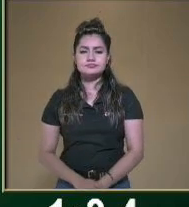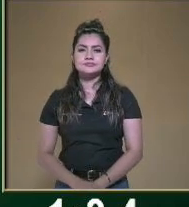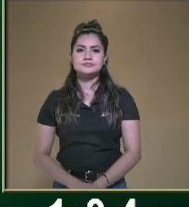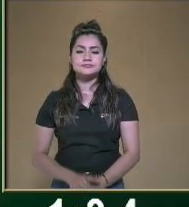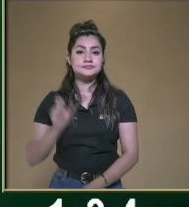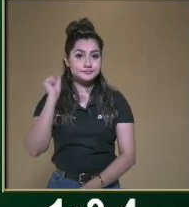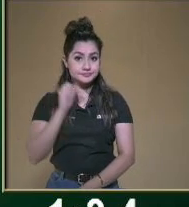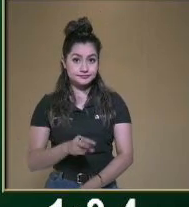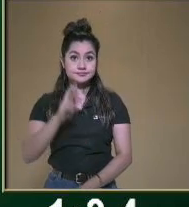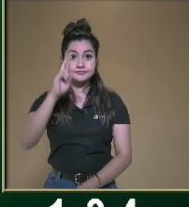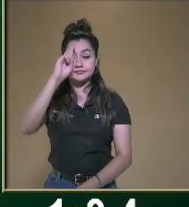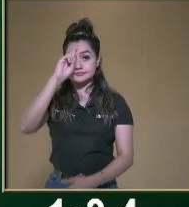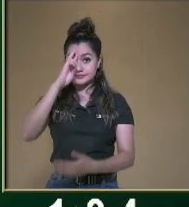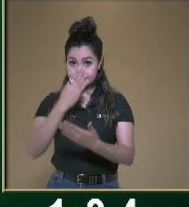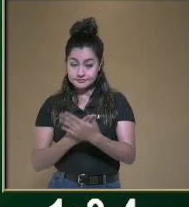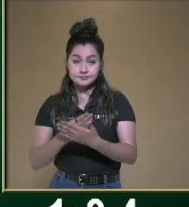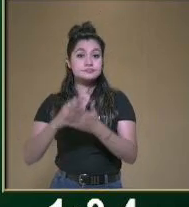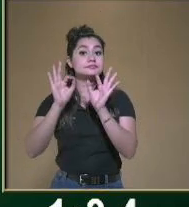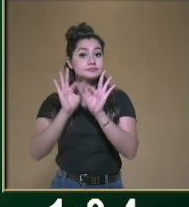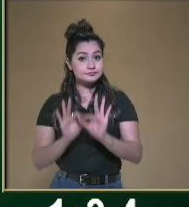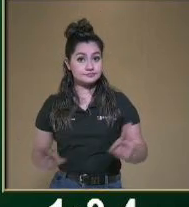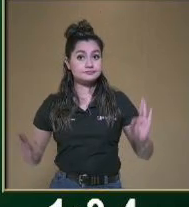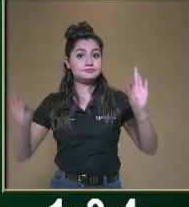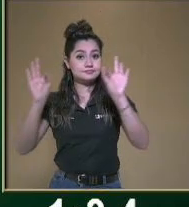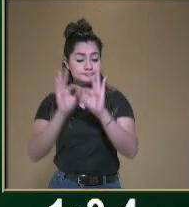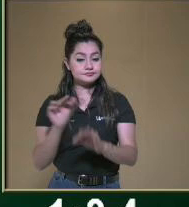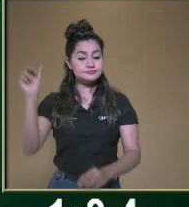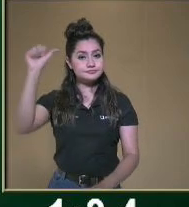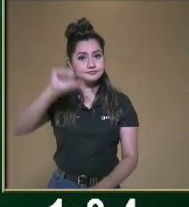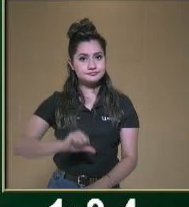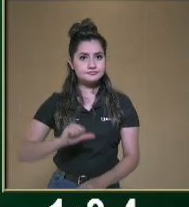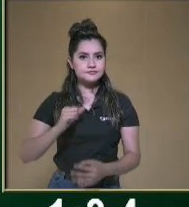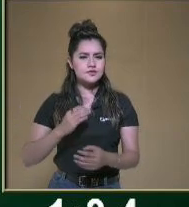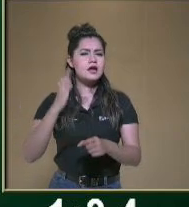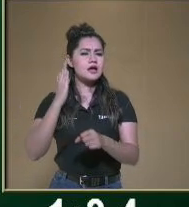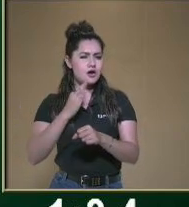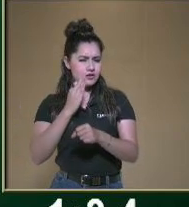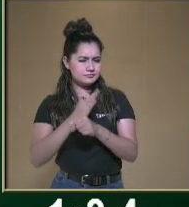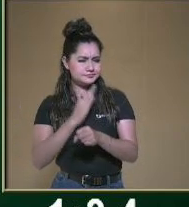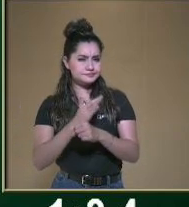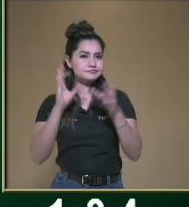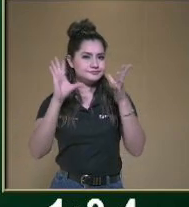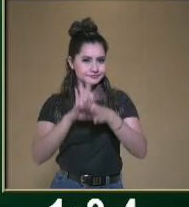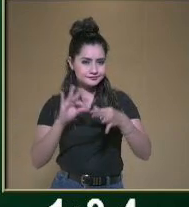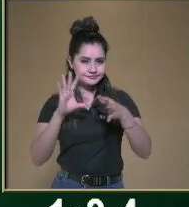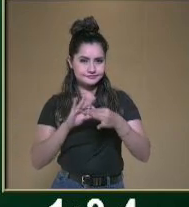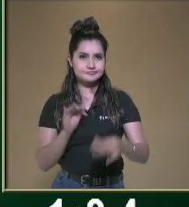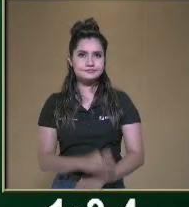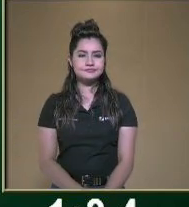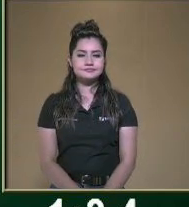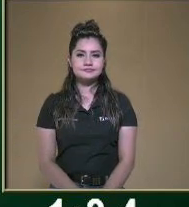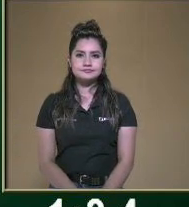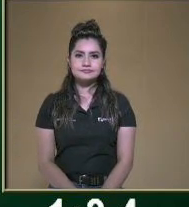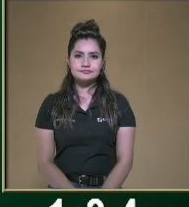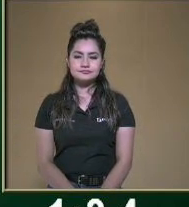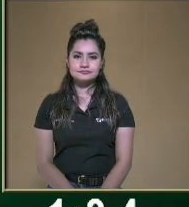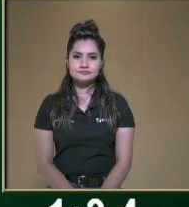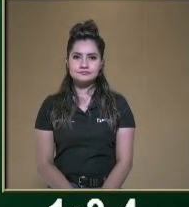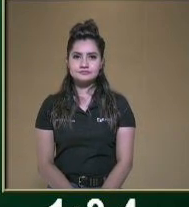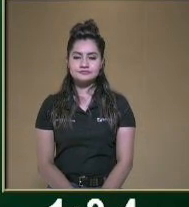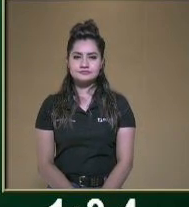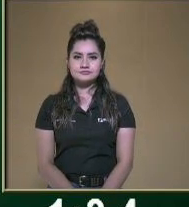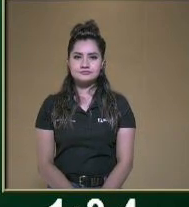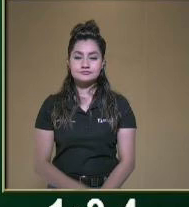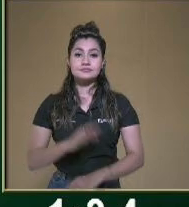muy importante. Ahora les voy a mencionar por qué. Porque Uno de